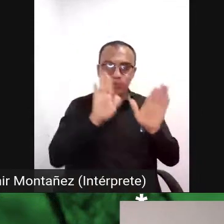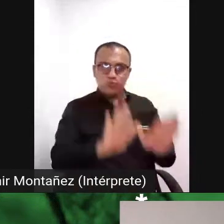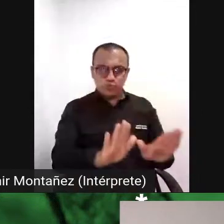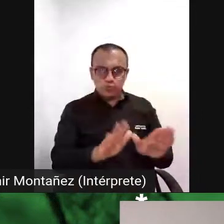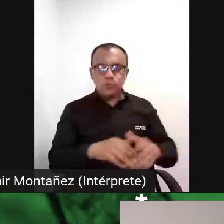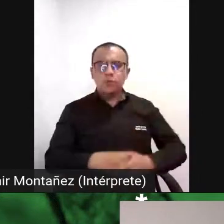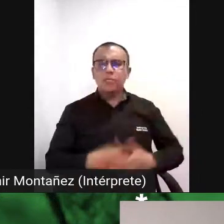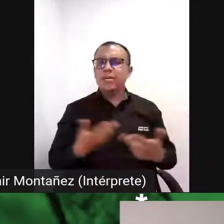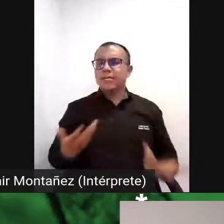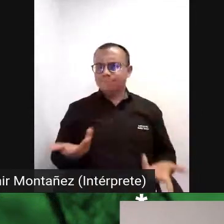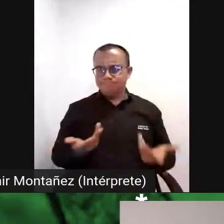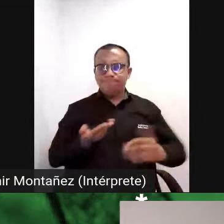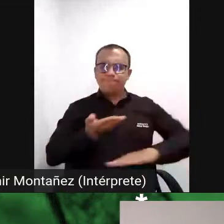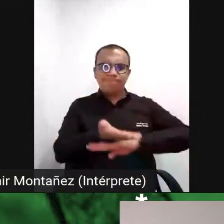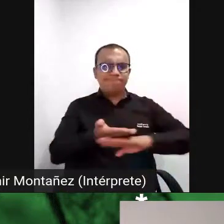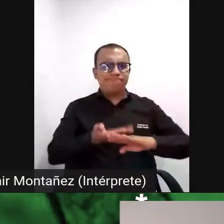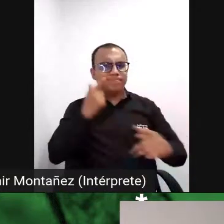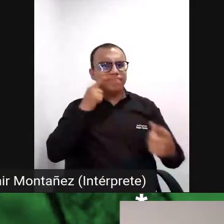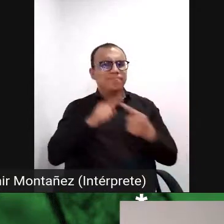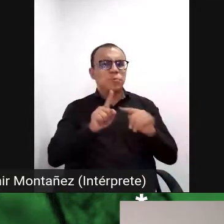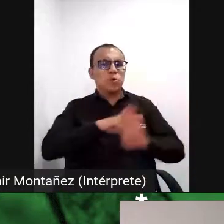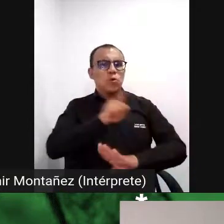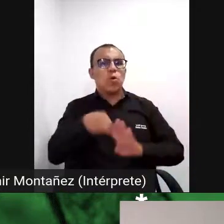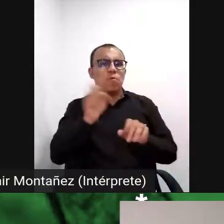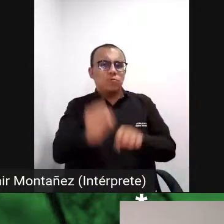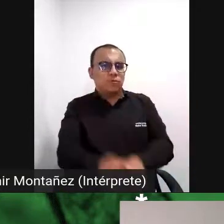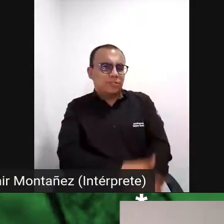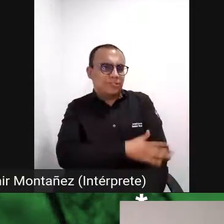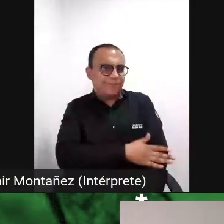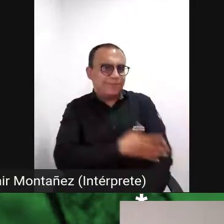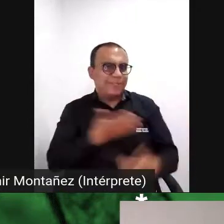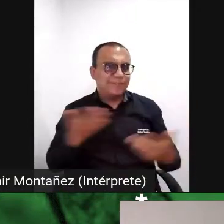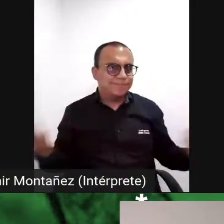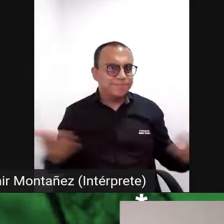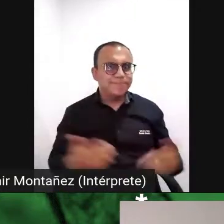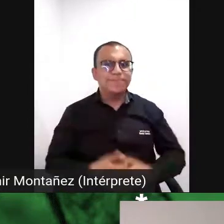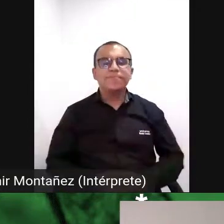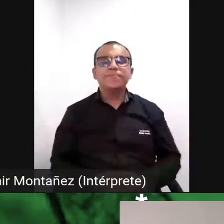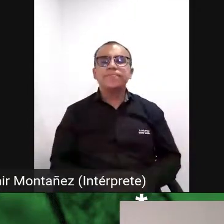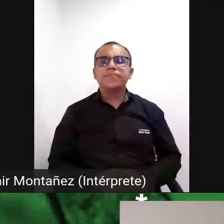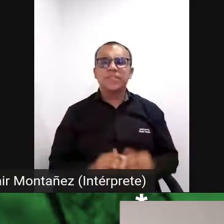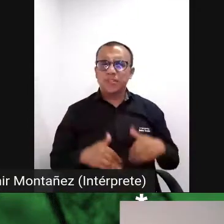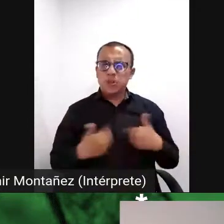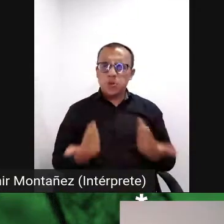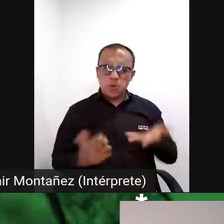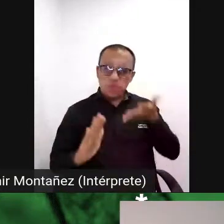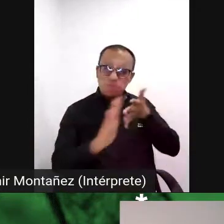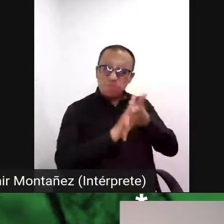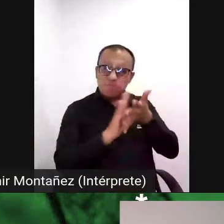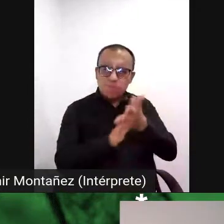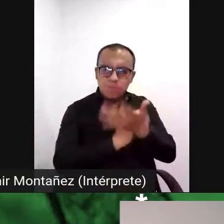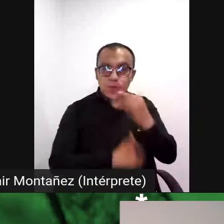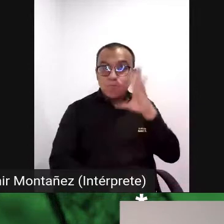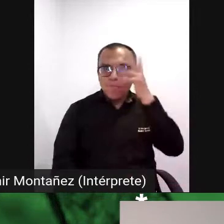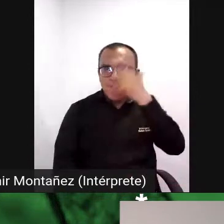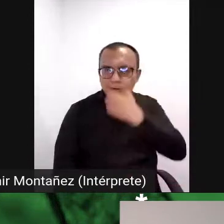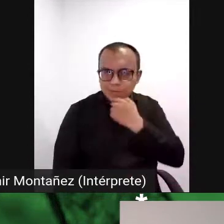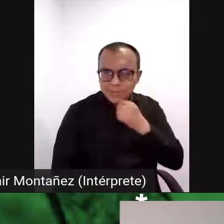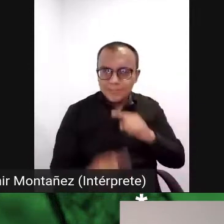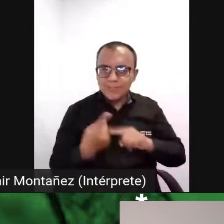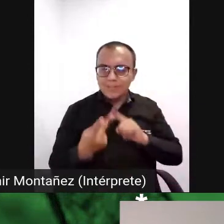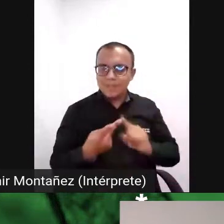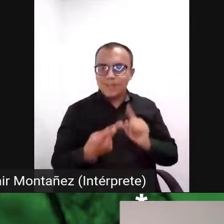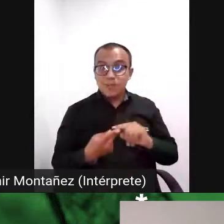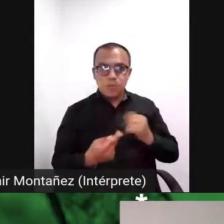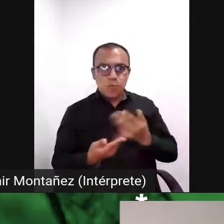es que apelamos efectivamente como a la sensibilidad, cómo contar esas historias bonitas, cómo mostrarlas de la manera más